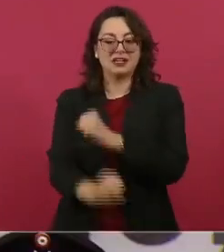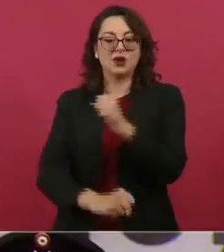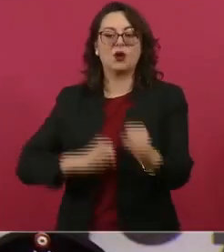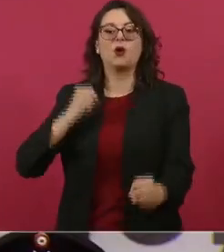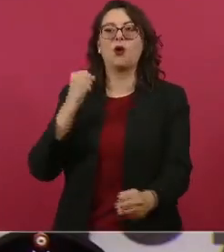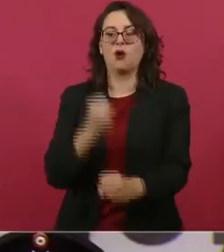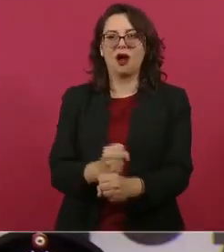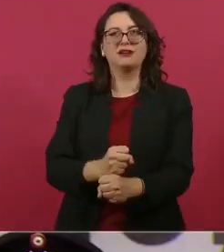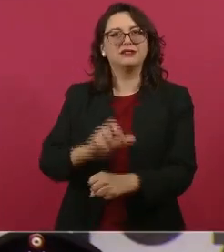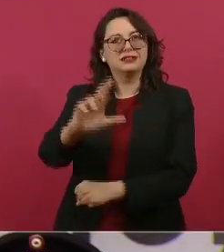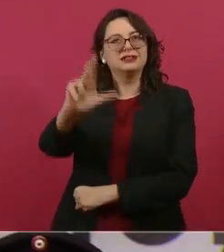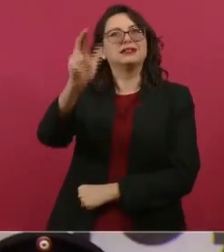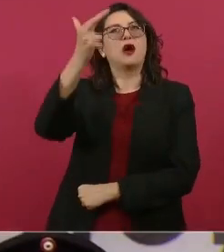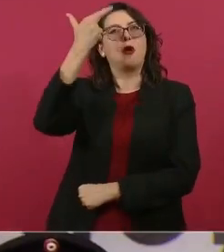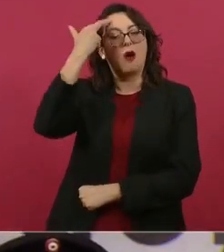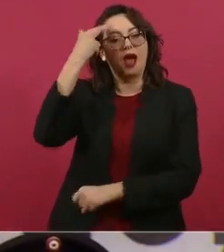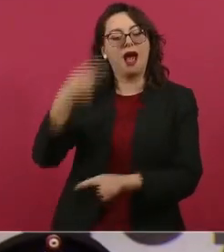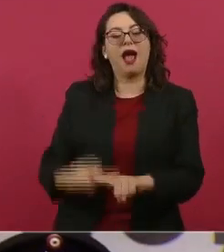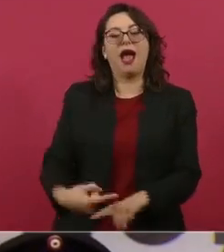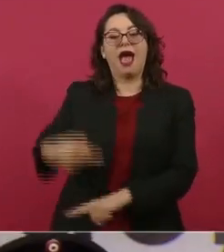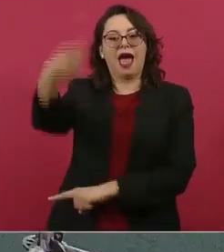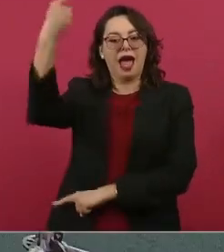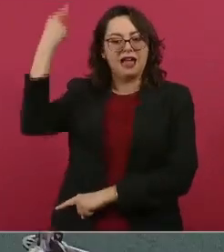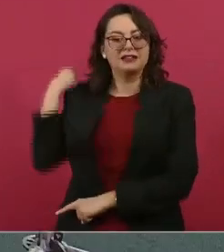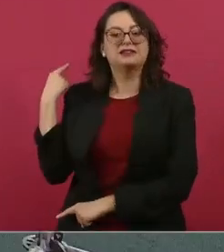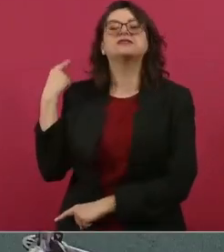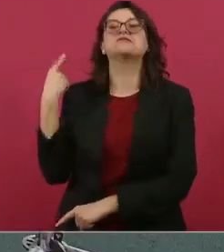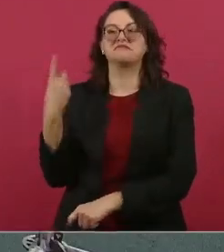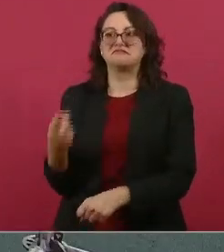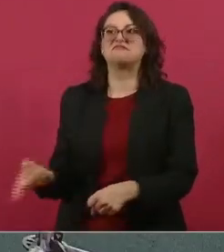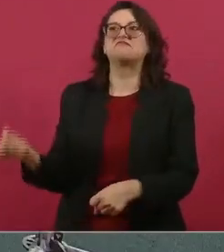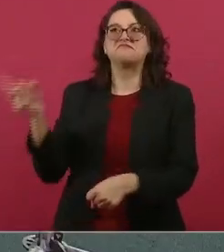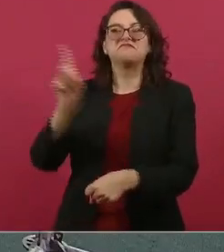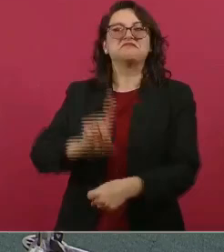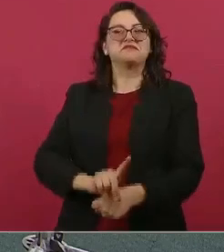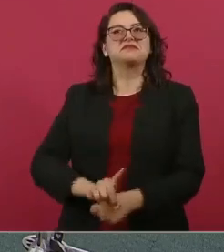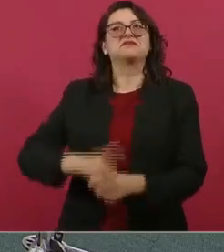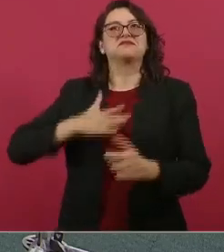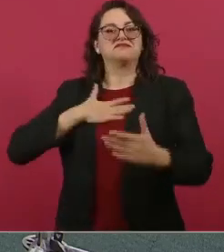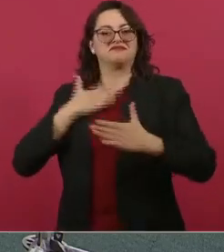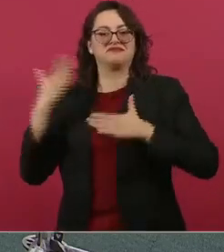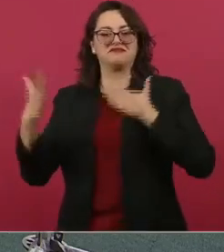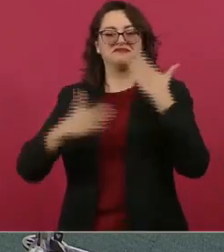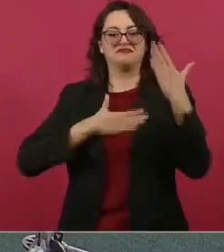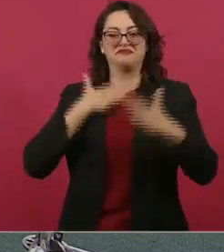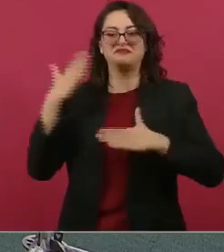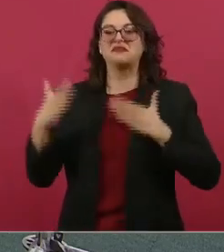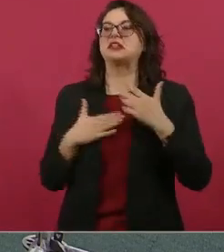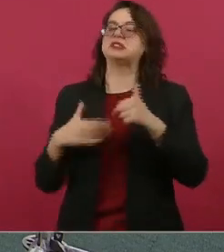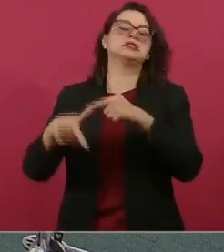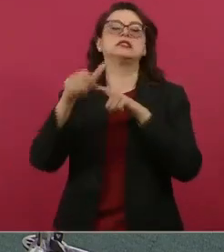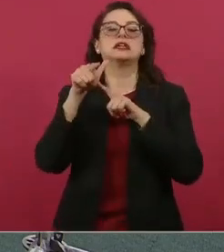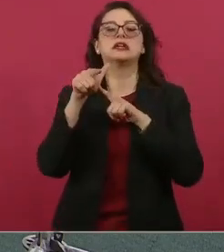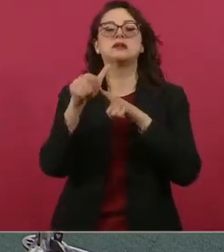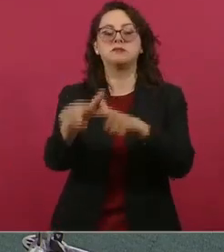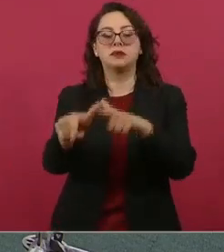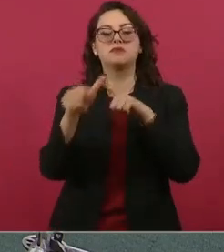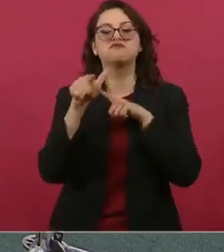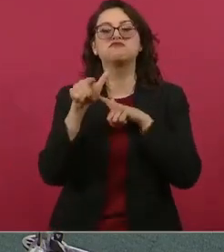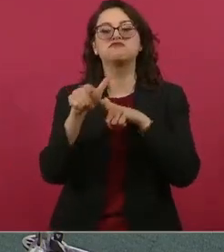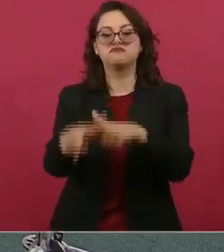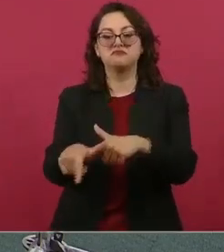de aquel día en que llenamos las calles de alegría. Y aquí seguimos. Como dice